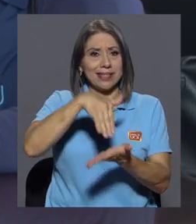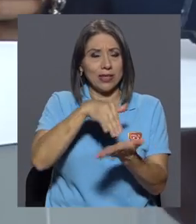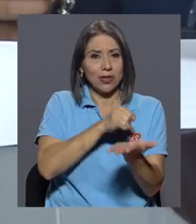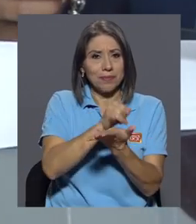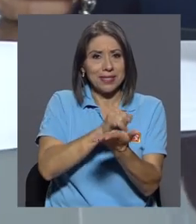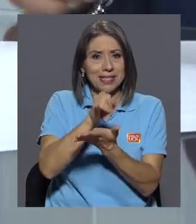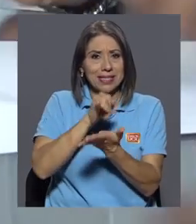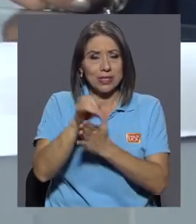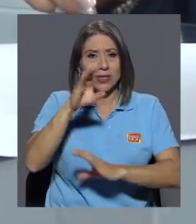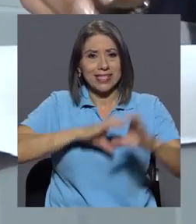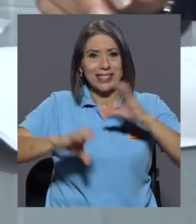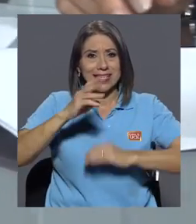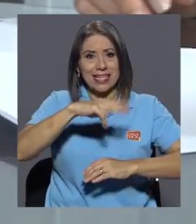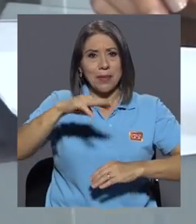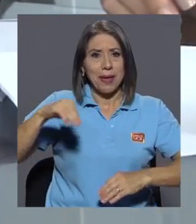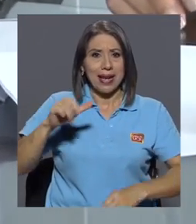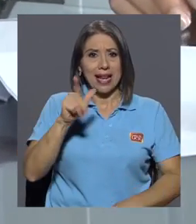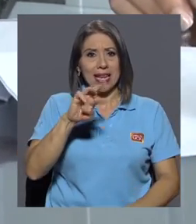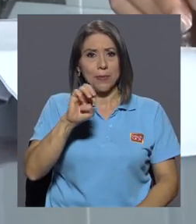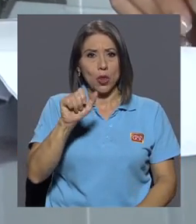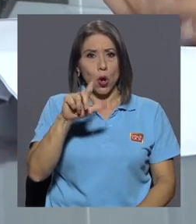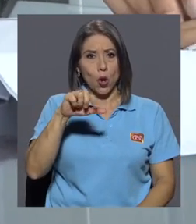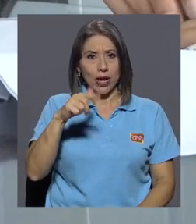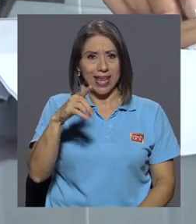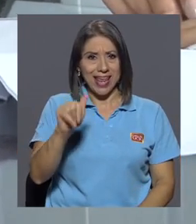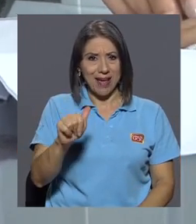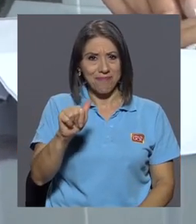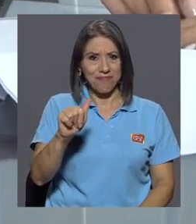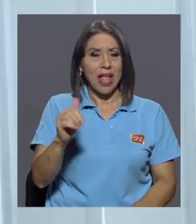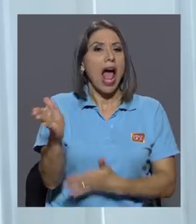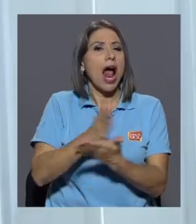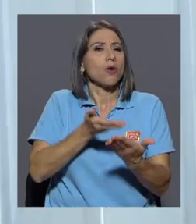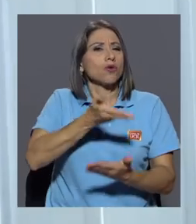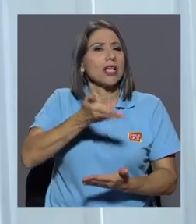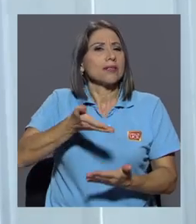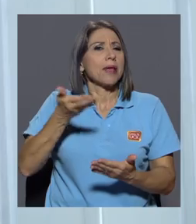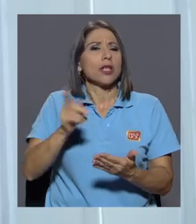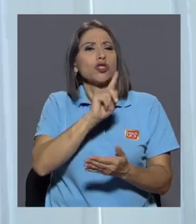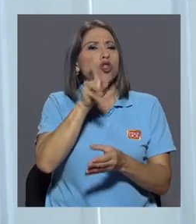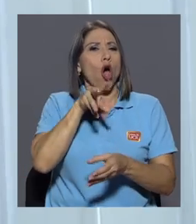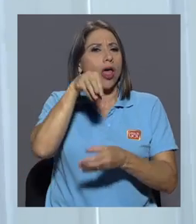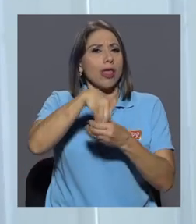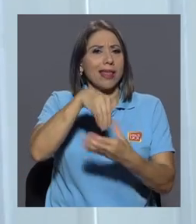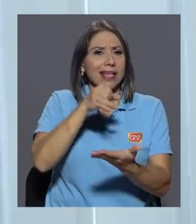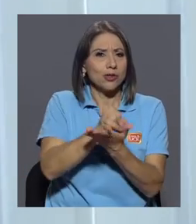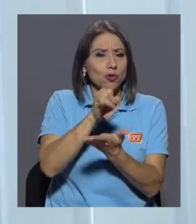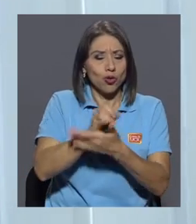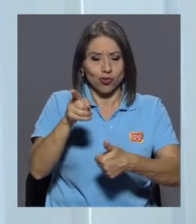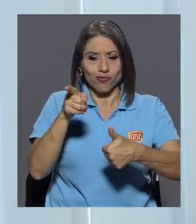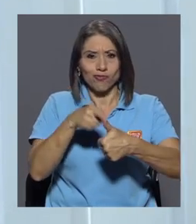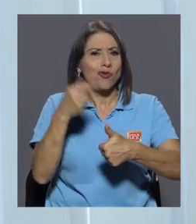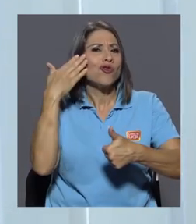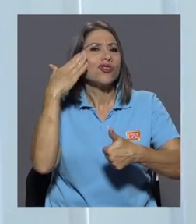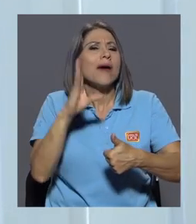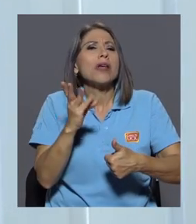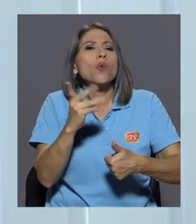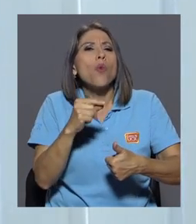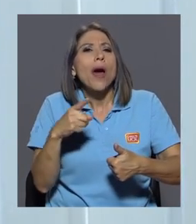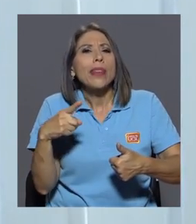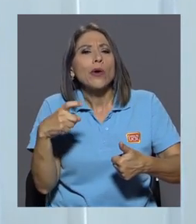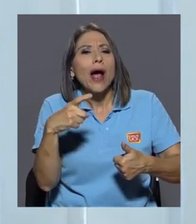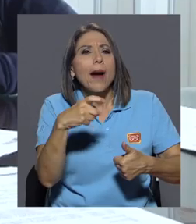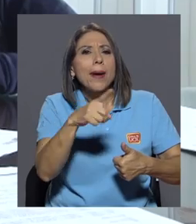Mar y Limnología, hay aspectos que han quedado fuera de estos estudios. Por ejemplo, no se sabe cuánto camarón existe en el